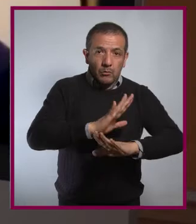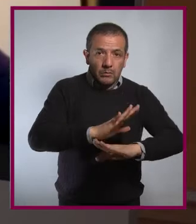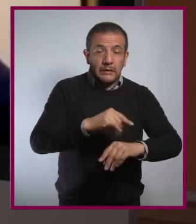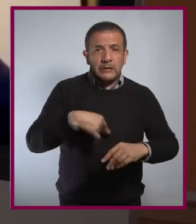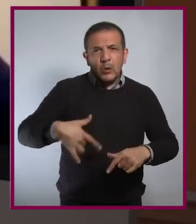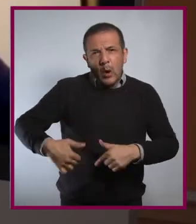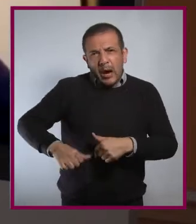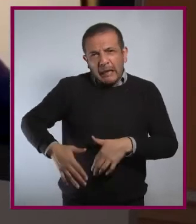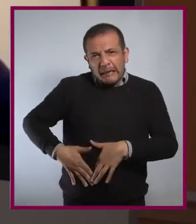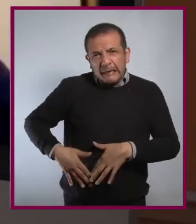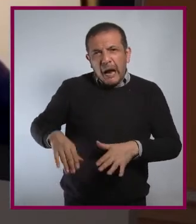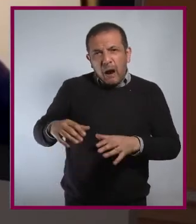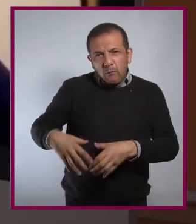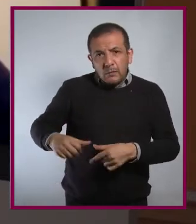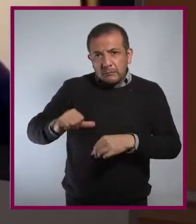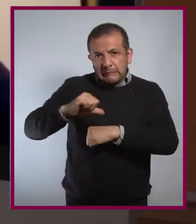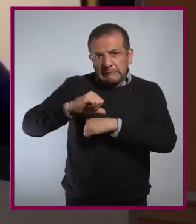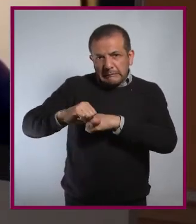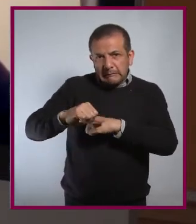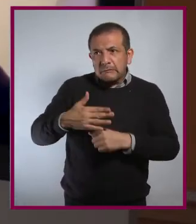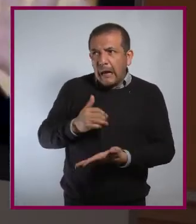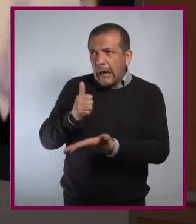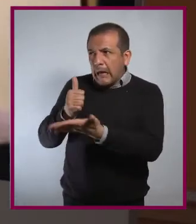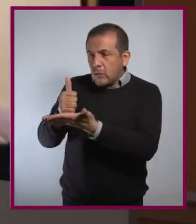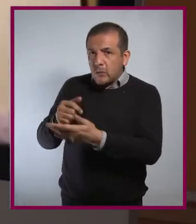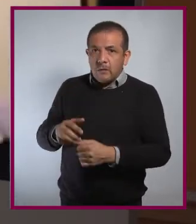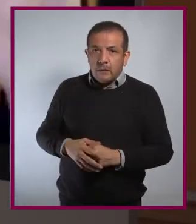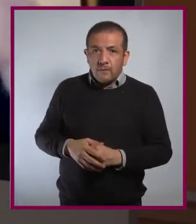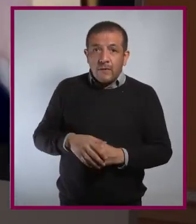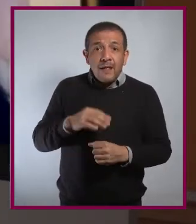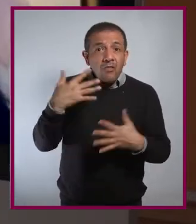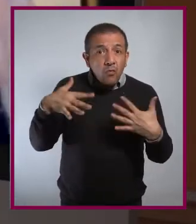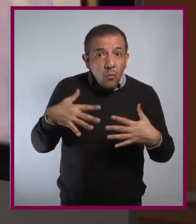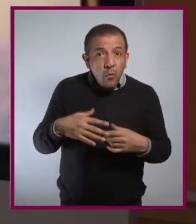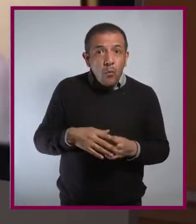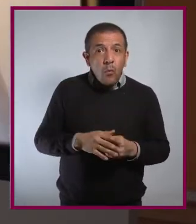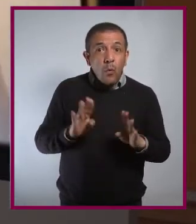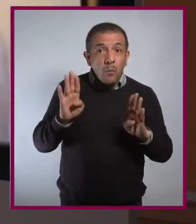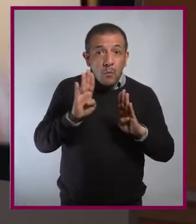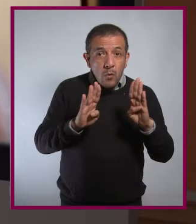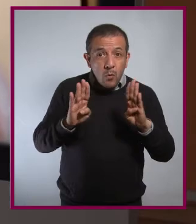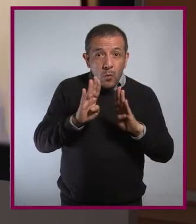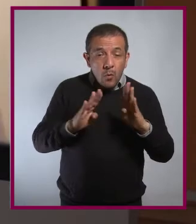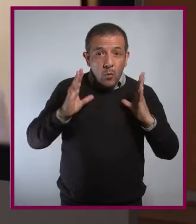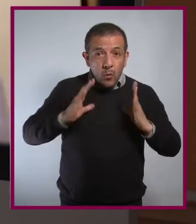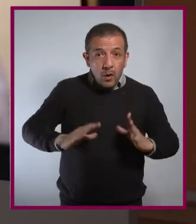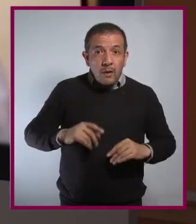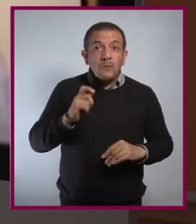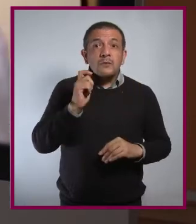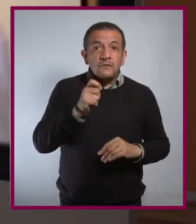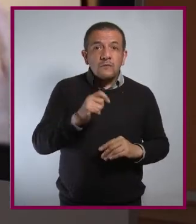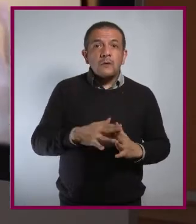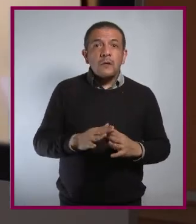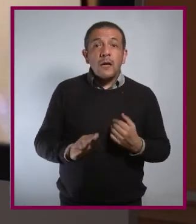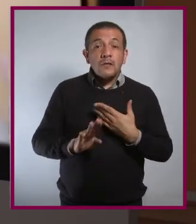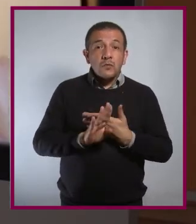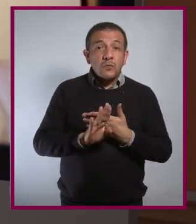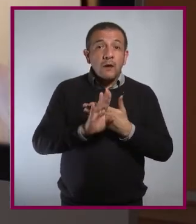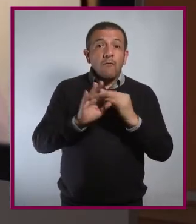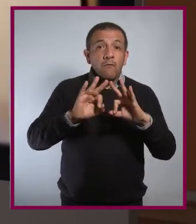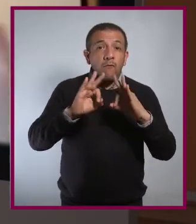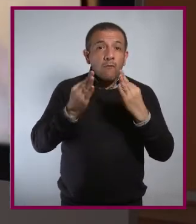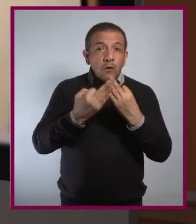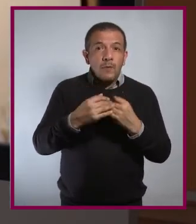hoy el dolor me va a llevar a urgencias a pedir ayuda. Entonces el dolor, desde el punto de vista biológico, es un mecanismo de defensa,